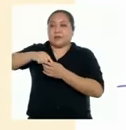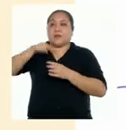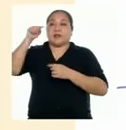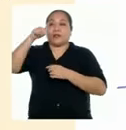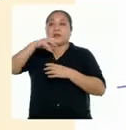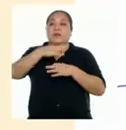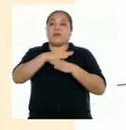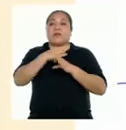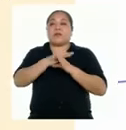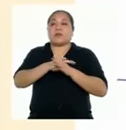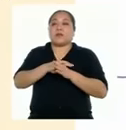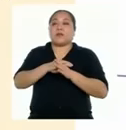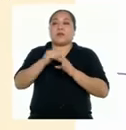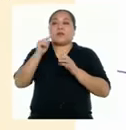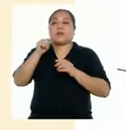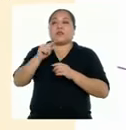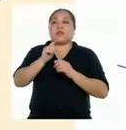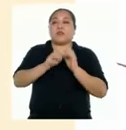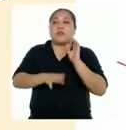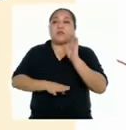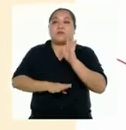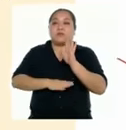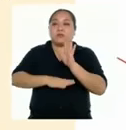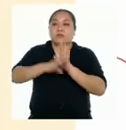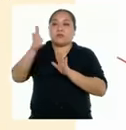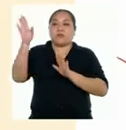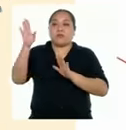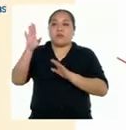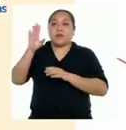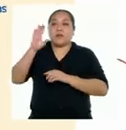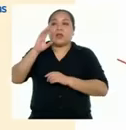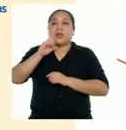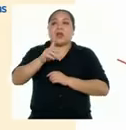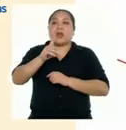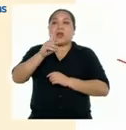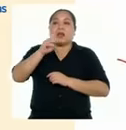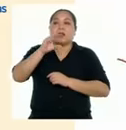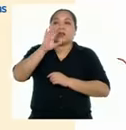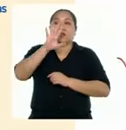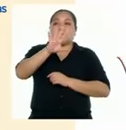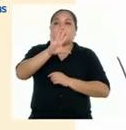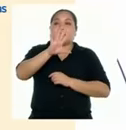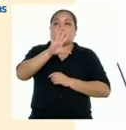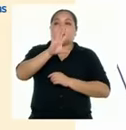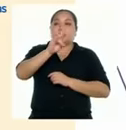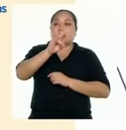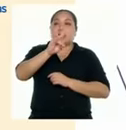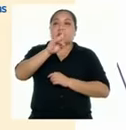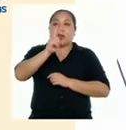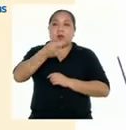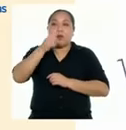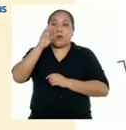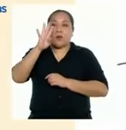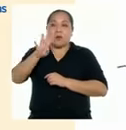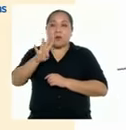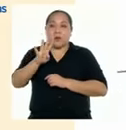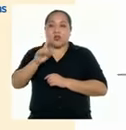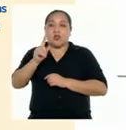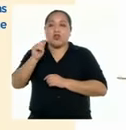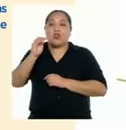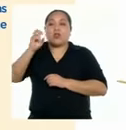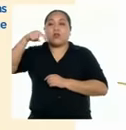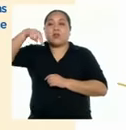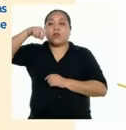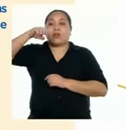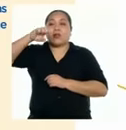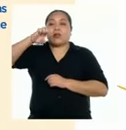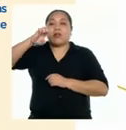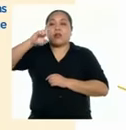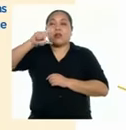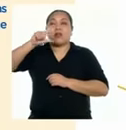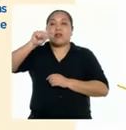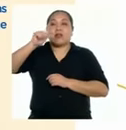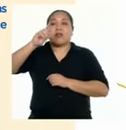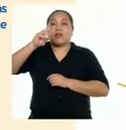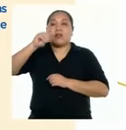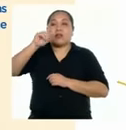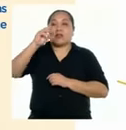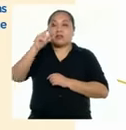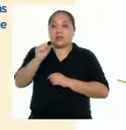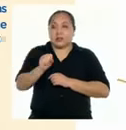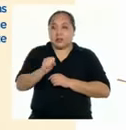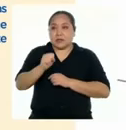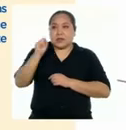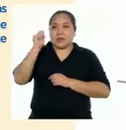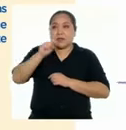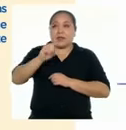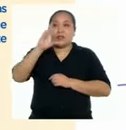emisión de 7,4 toneladas de dióxido de carbono al 2016. Esto comprueba que el uso de energía limpia